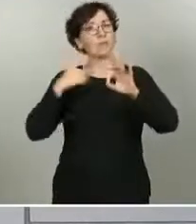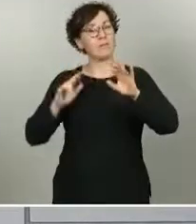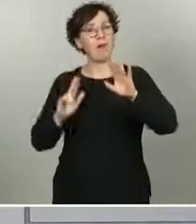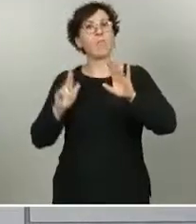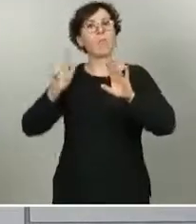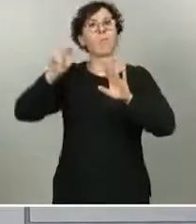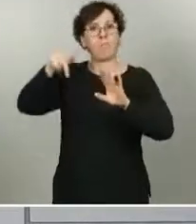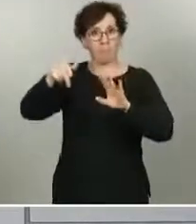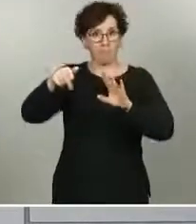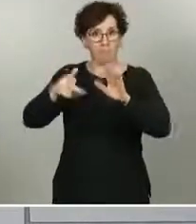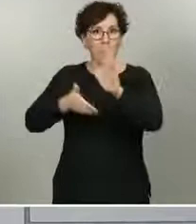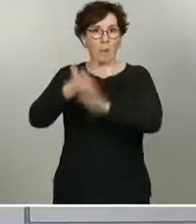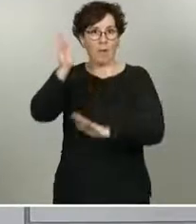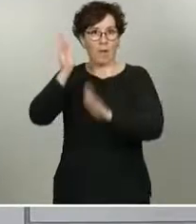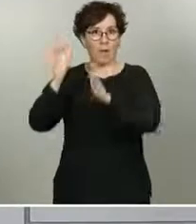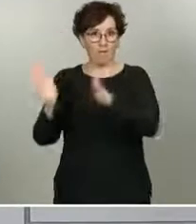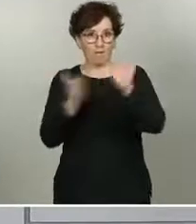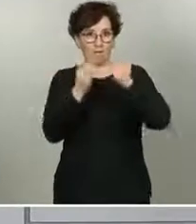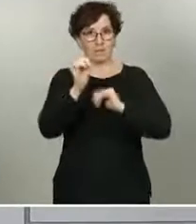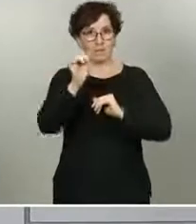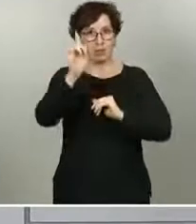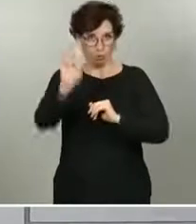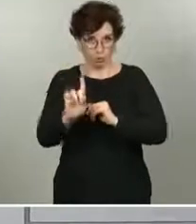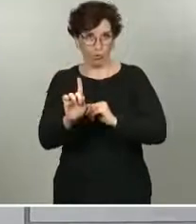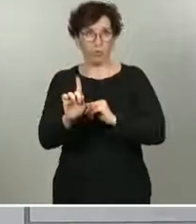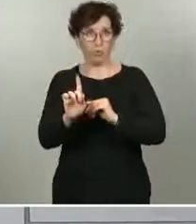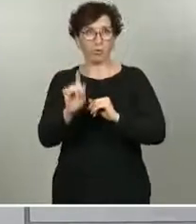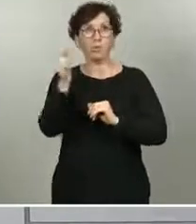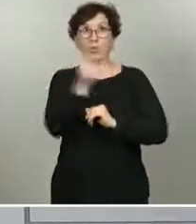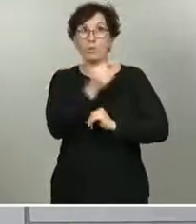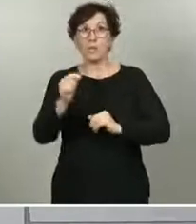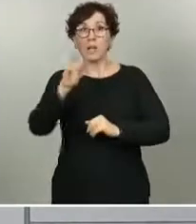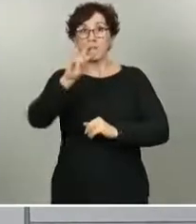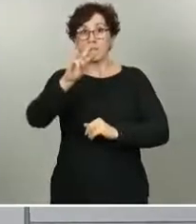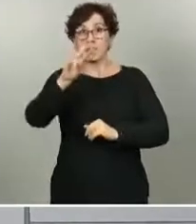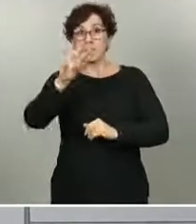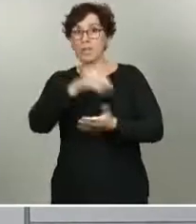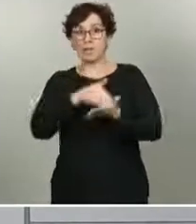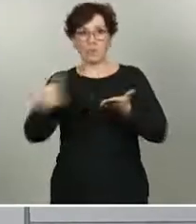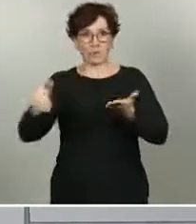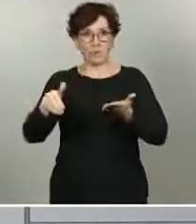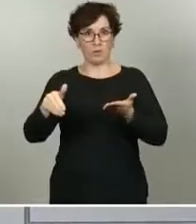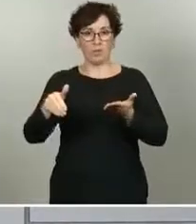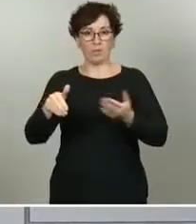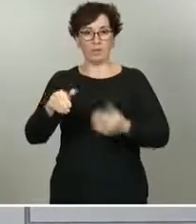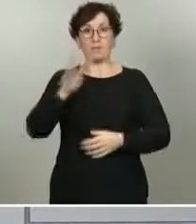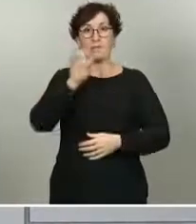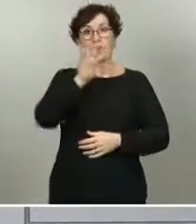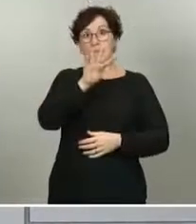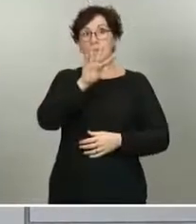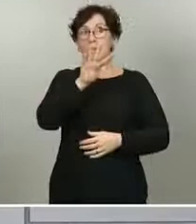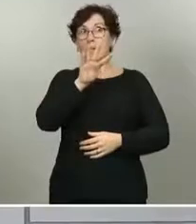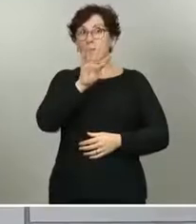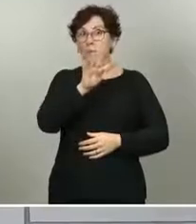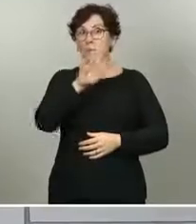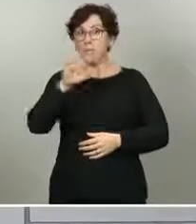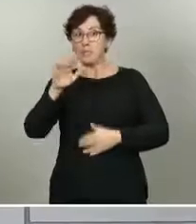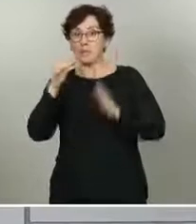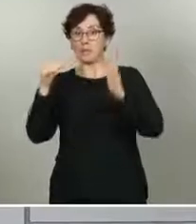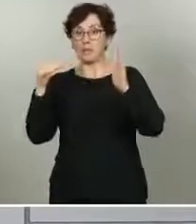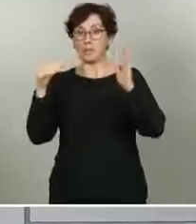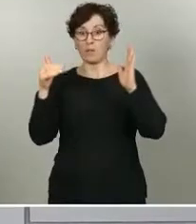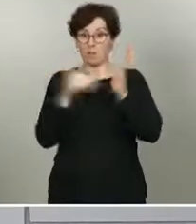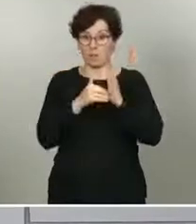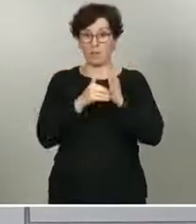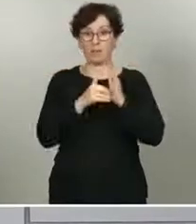en fase en fase 1 estos son 32 millones de ciudadanos y 45 mil ciudadanos españoles los que habitan en